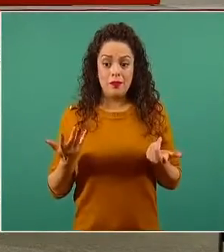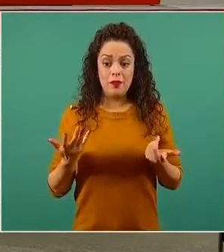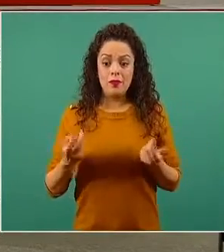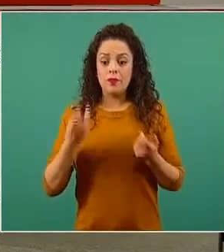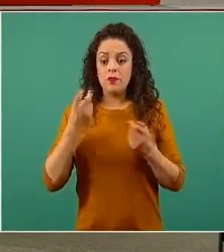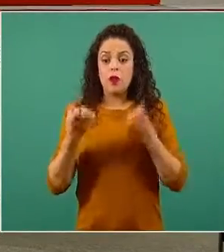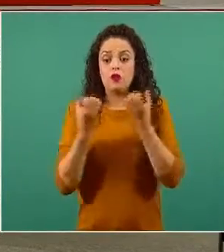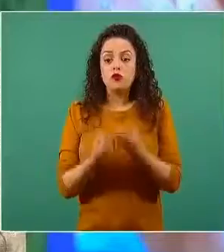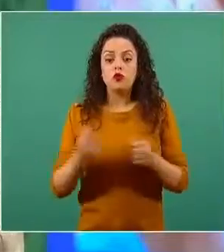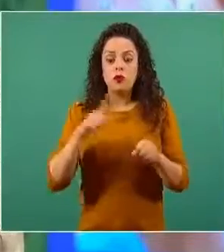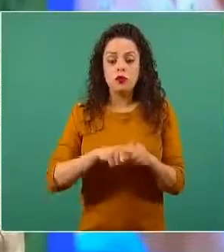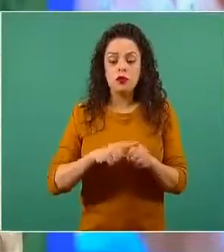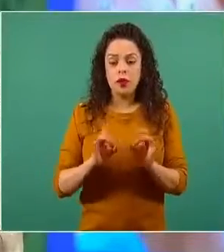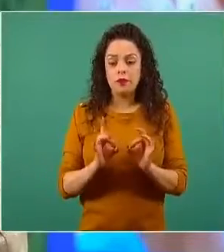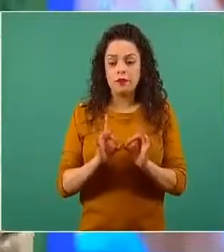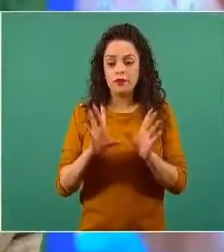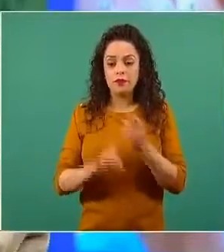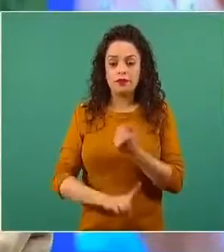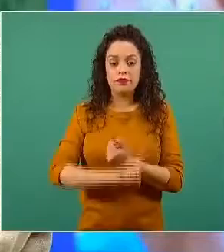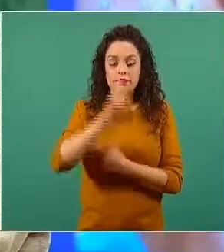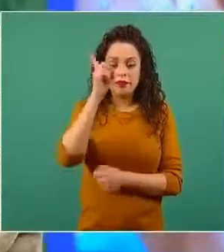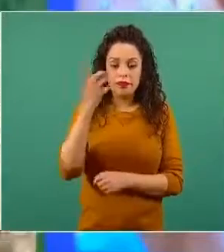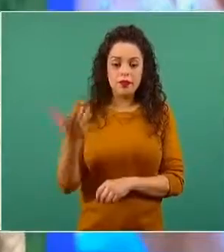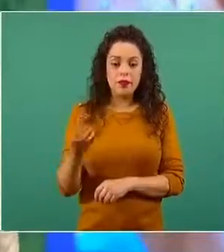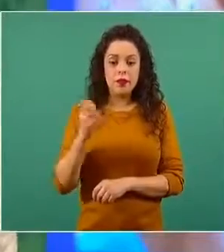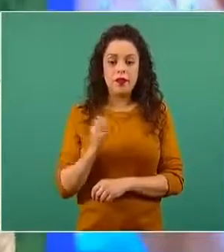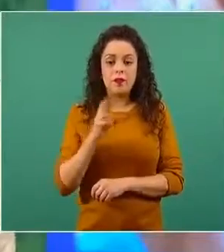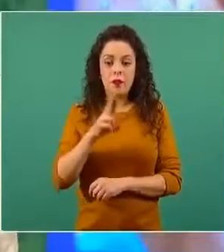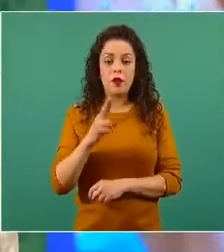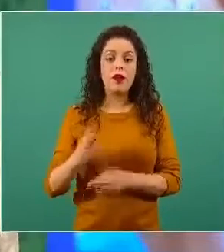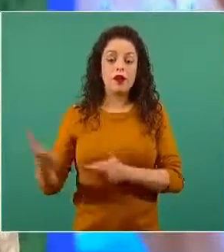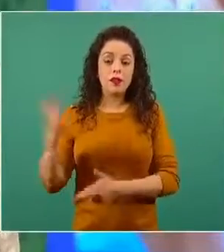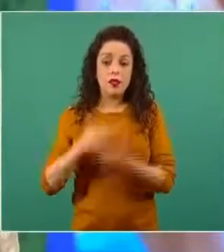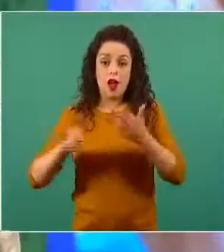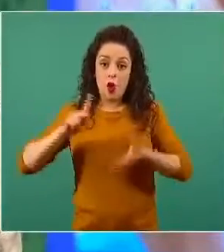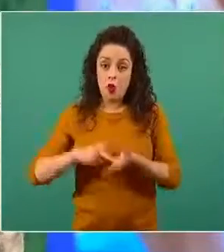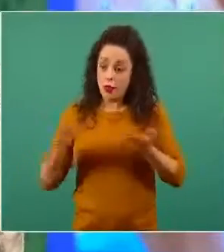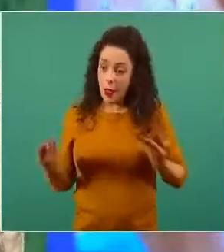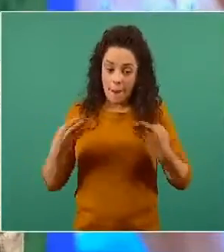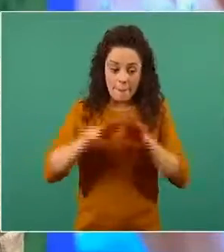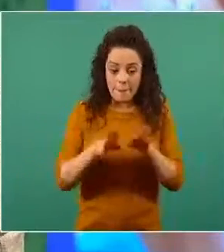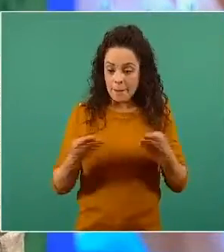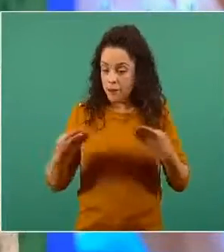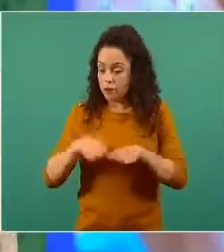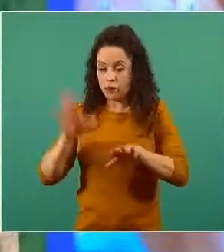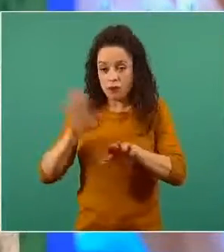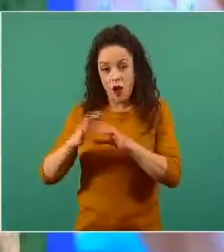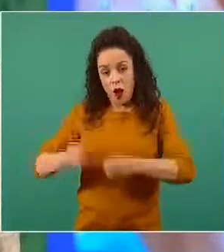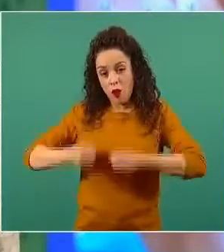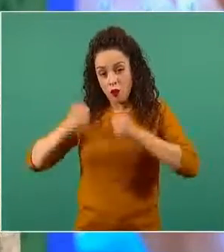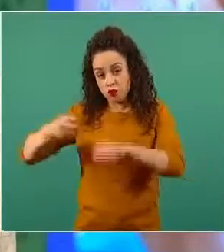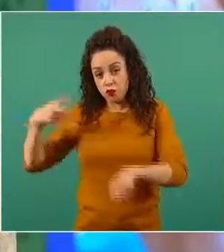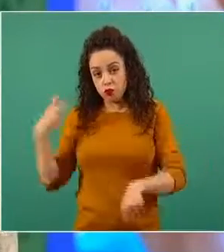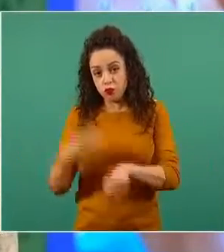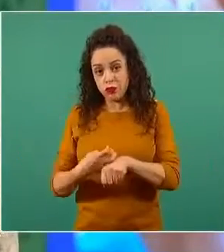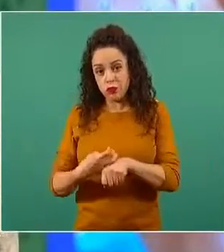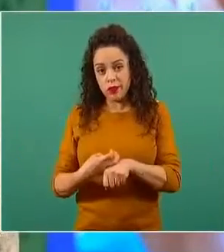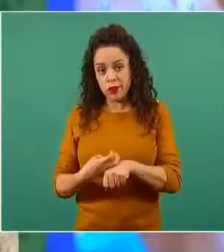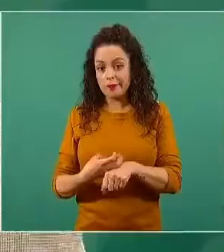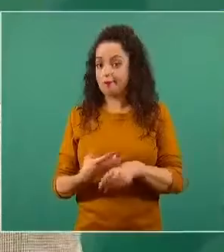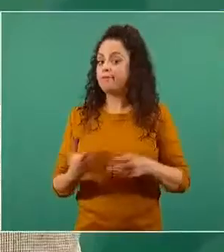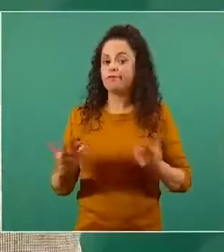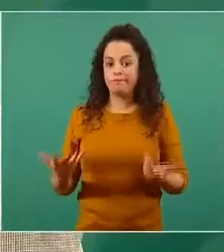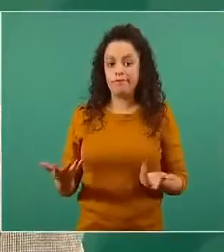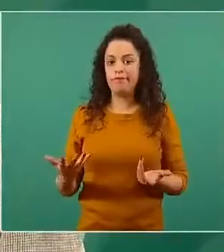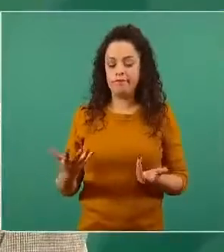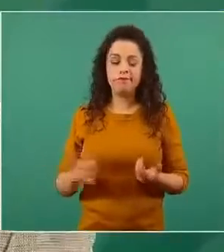consecuencia social y económica de regresar a confinamientos muy estrictos puede ser muy adversa